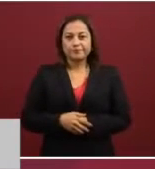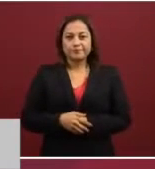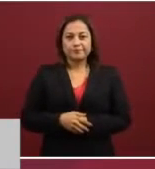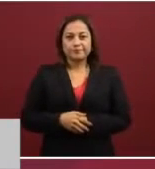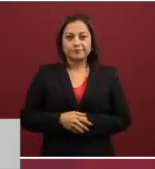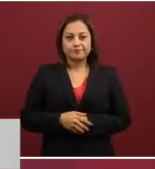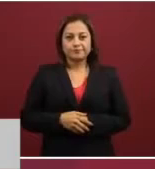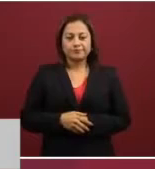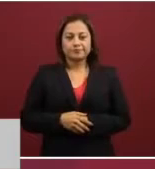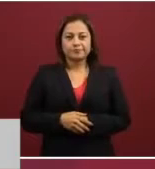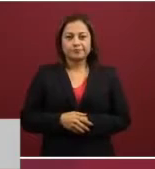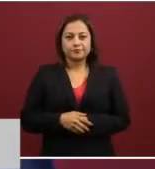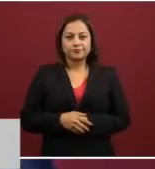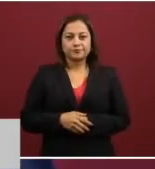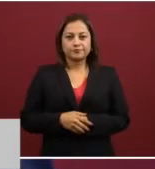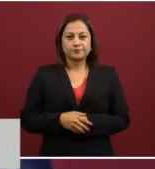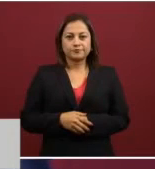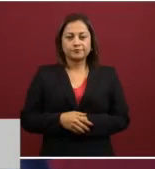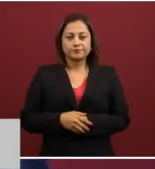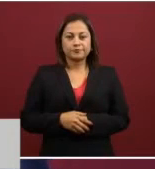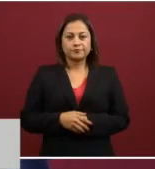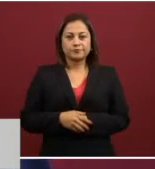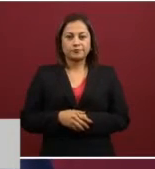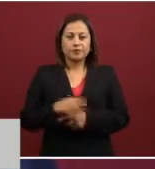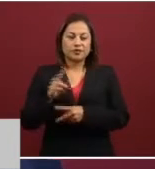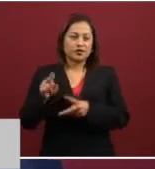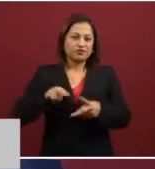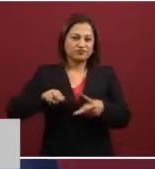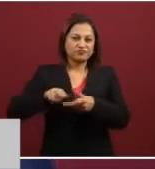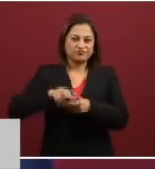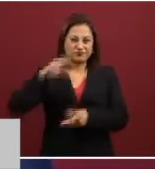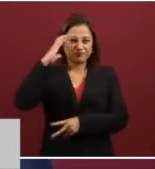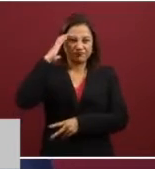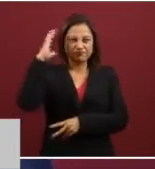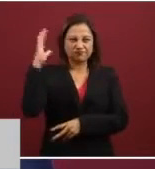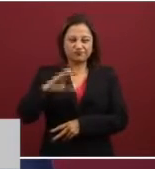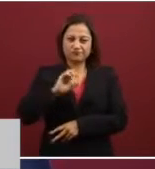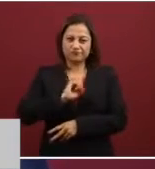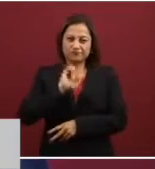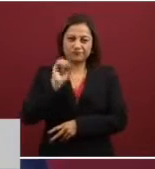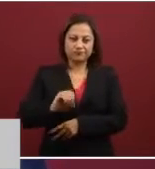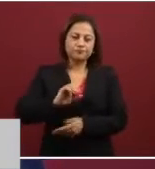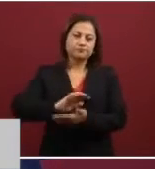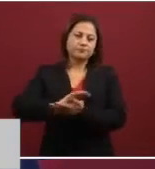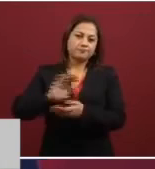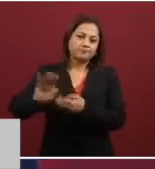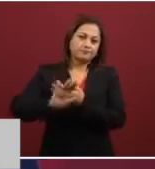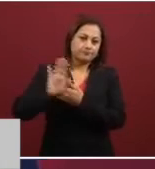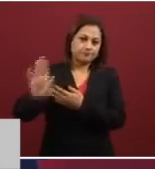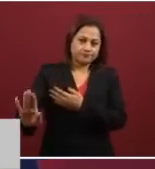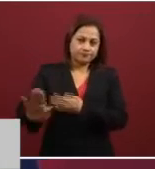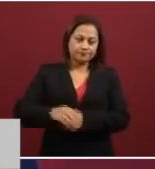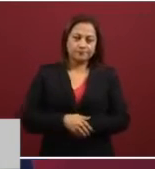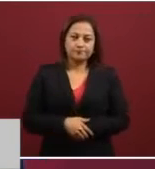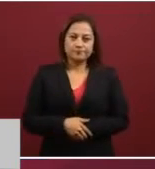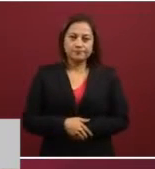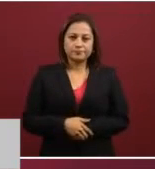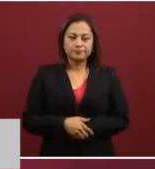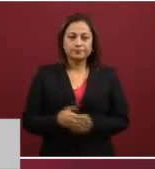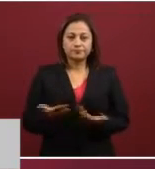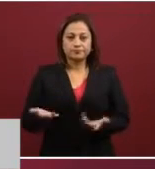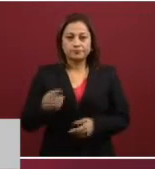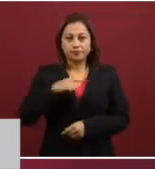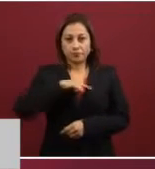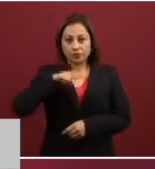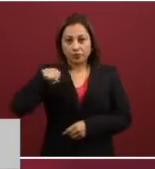la transformación es el garantizar las libertades a todos los mexicanos procurando la democracia, la libertad y la justicia. Es por esto que hoy